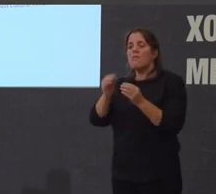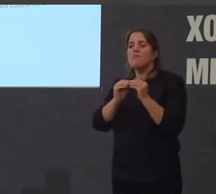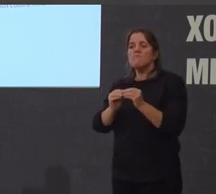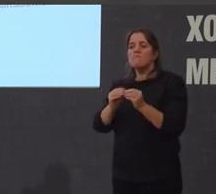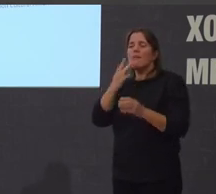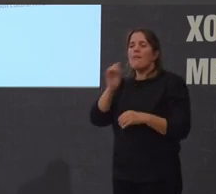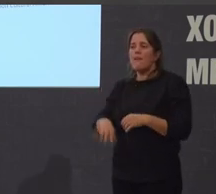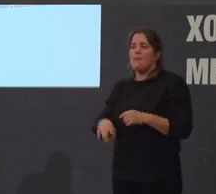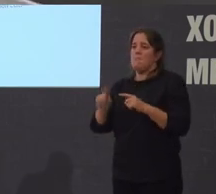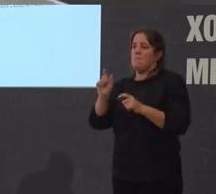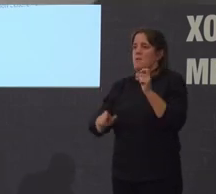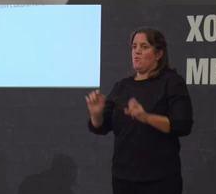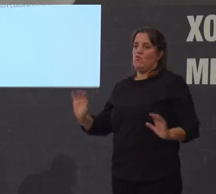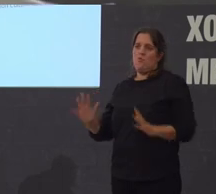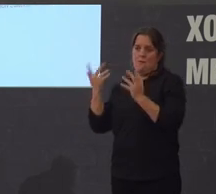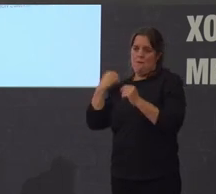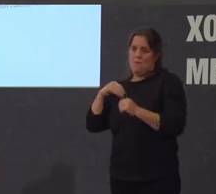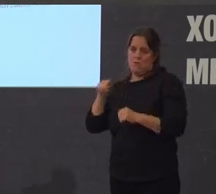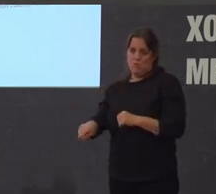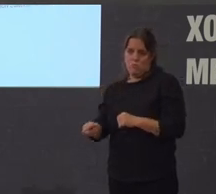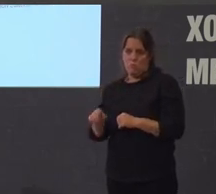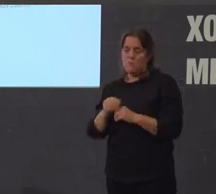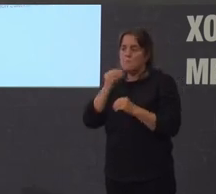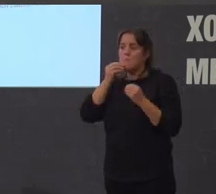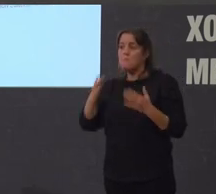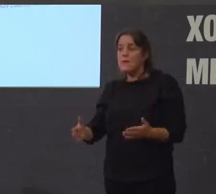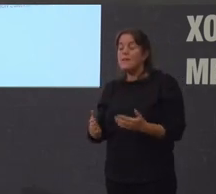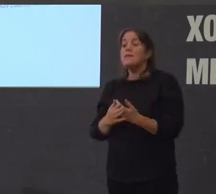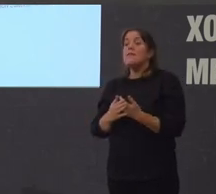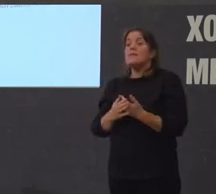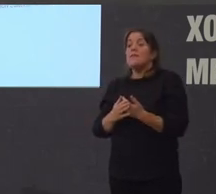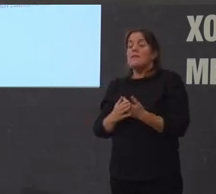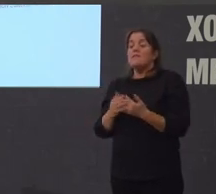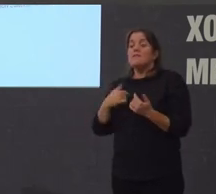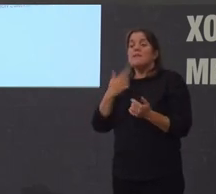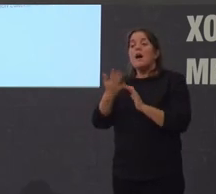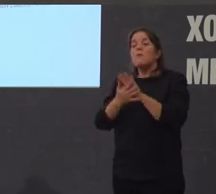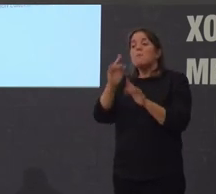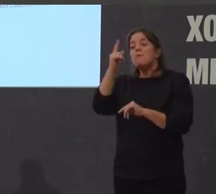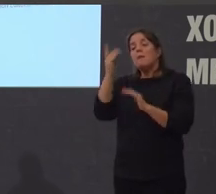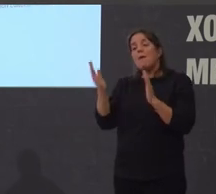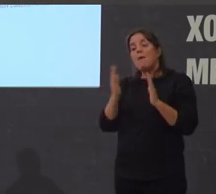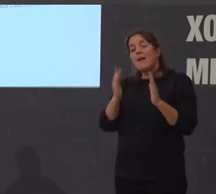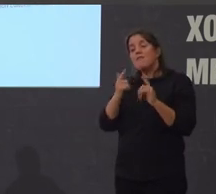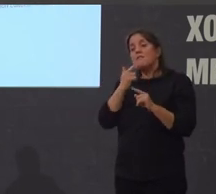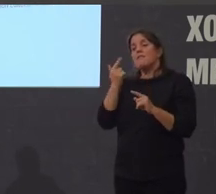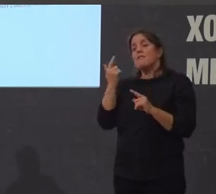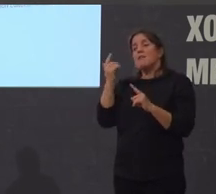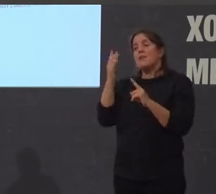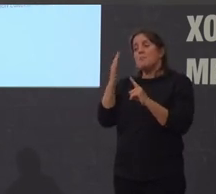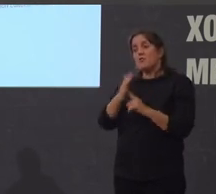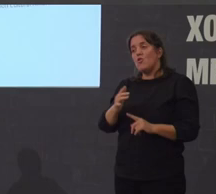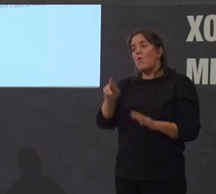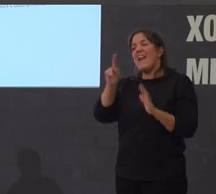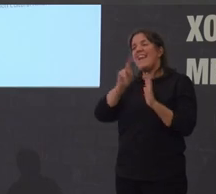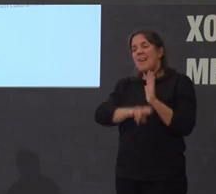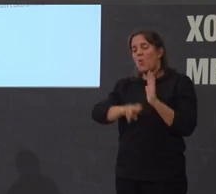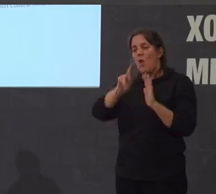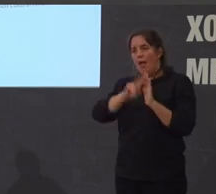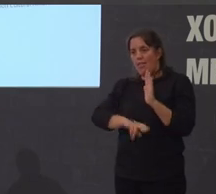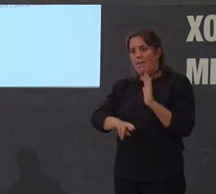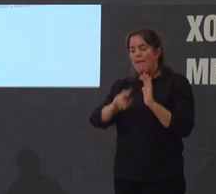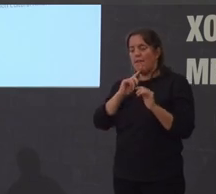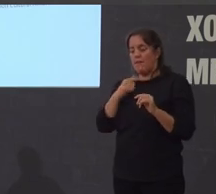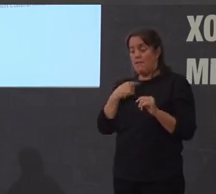sublevados en cuanto a la primera parte o de represión regulada las